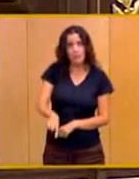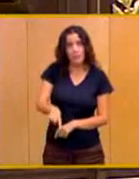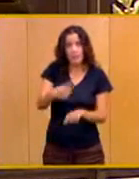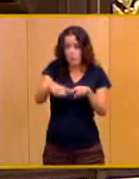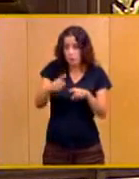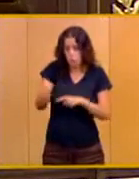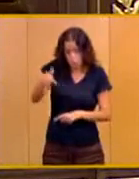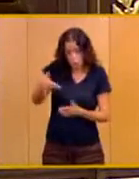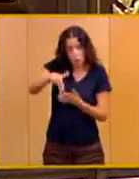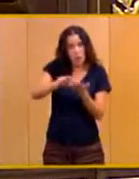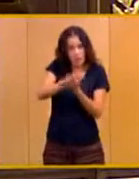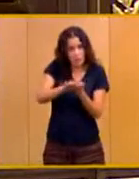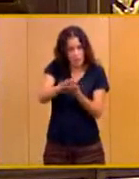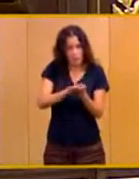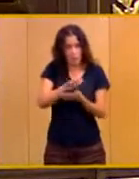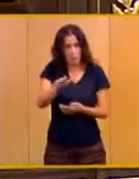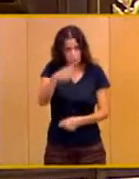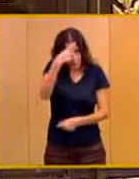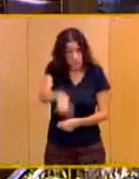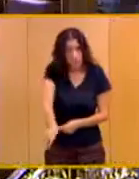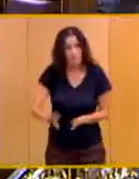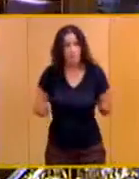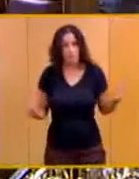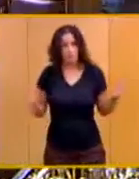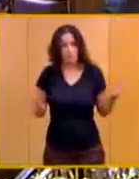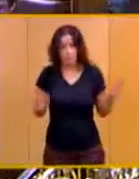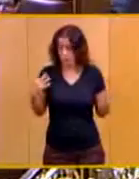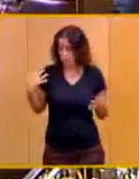usted consciente de lo que ha ocurrido en estos 2 últimos meses?